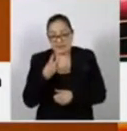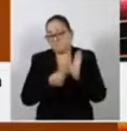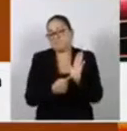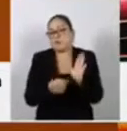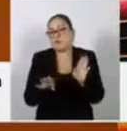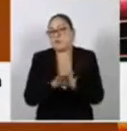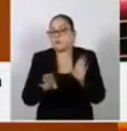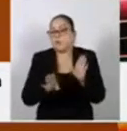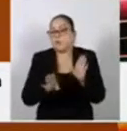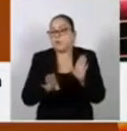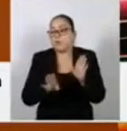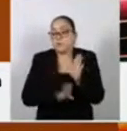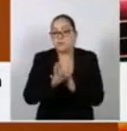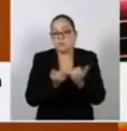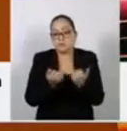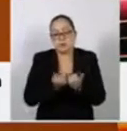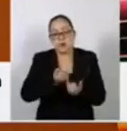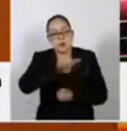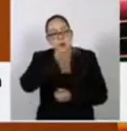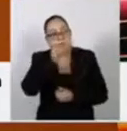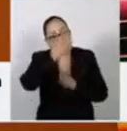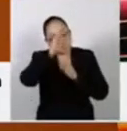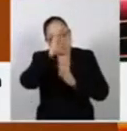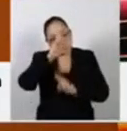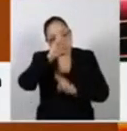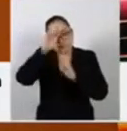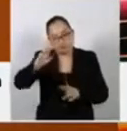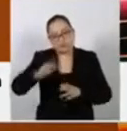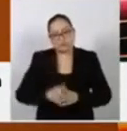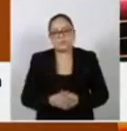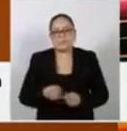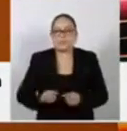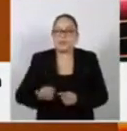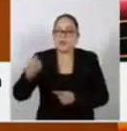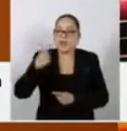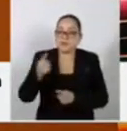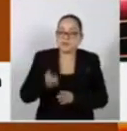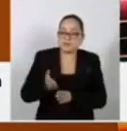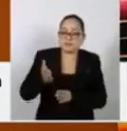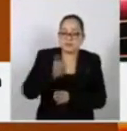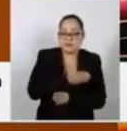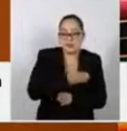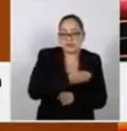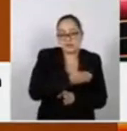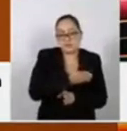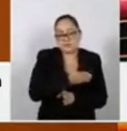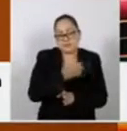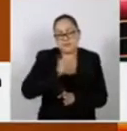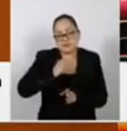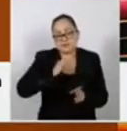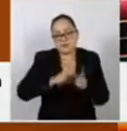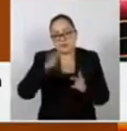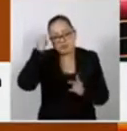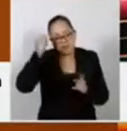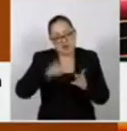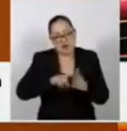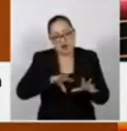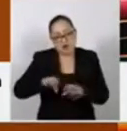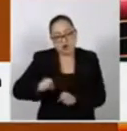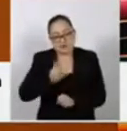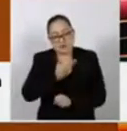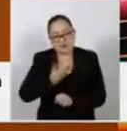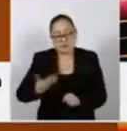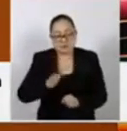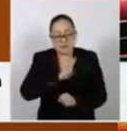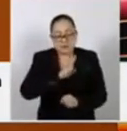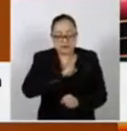crecimiento y del respeto por nuestras tradiciones. Desde la época prehispánica, pasando por la conquista y posteriormente